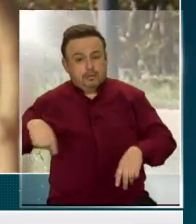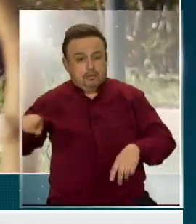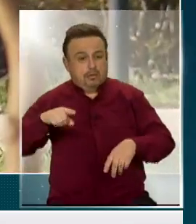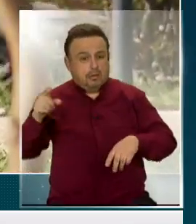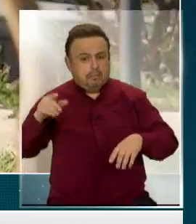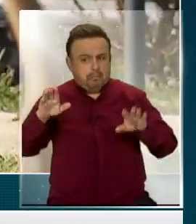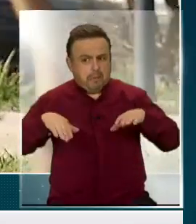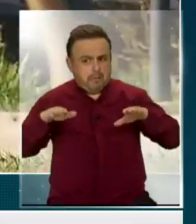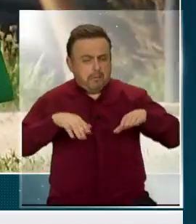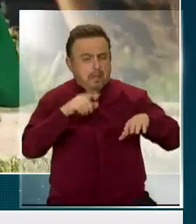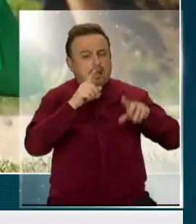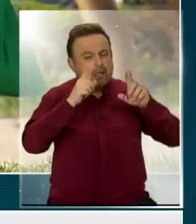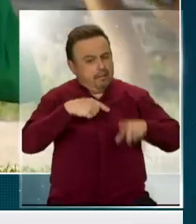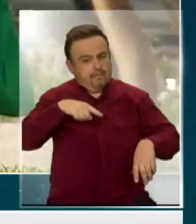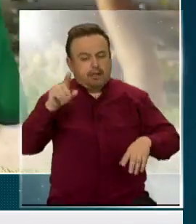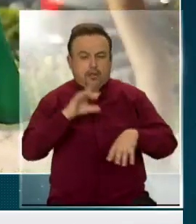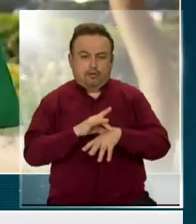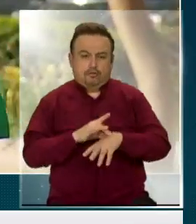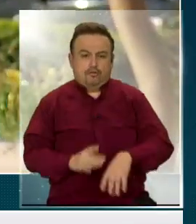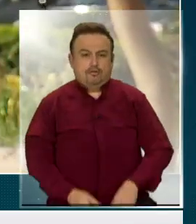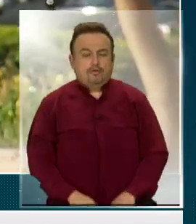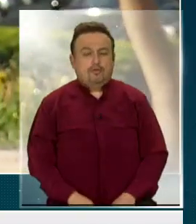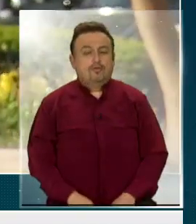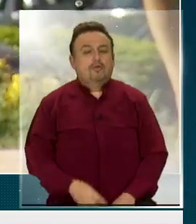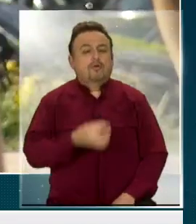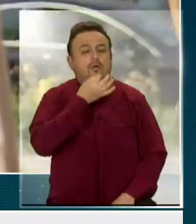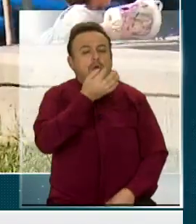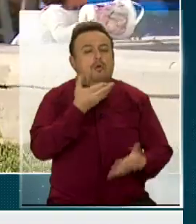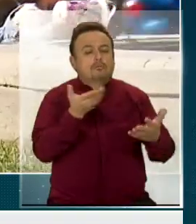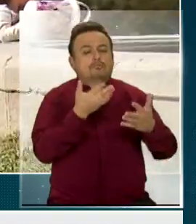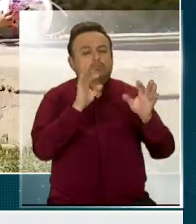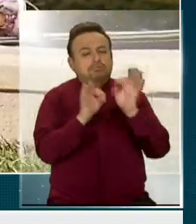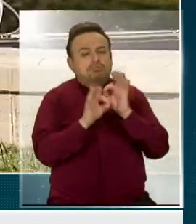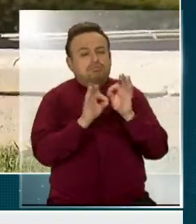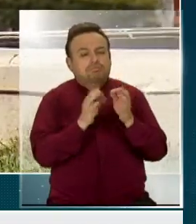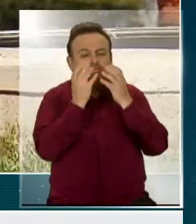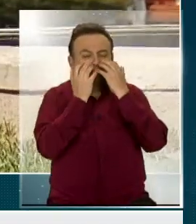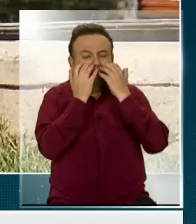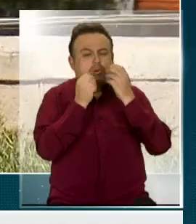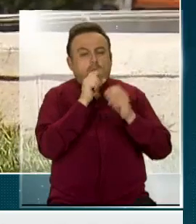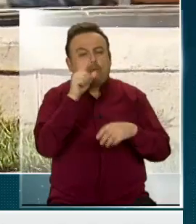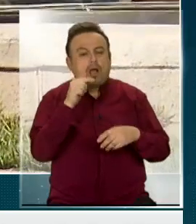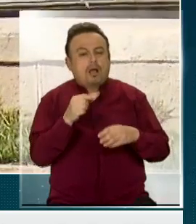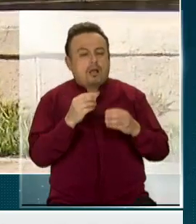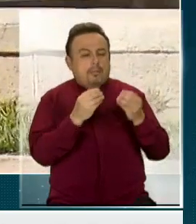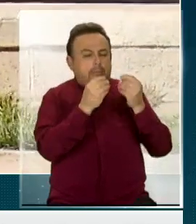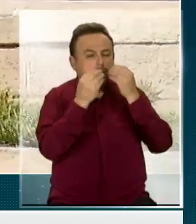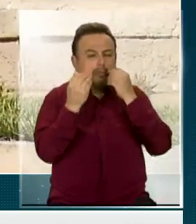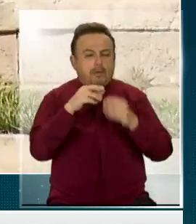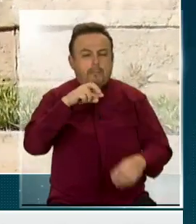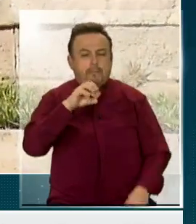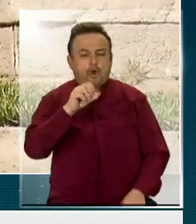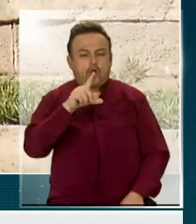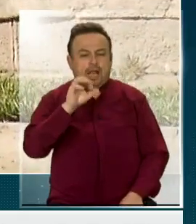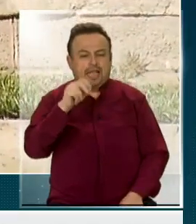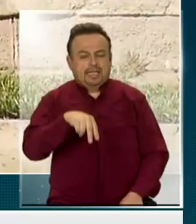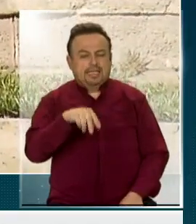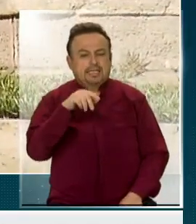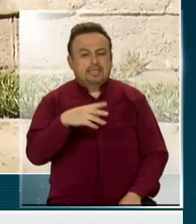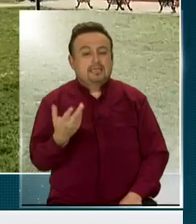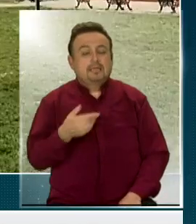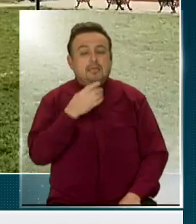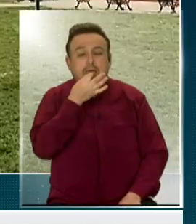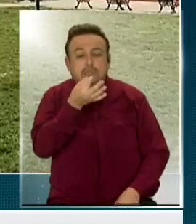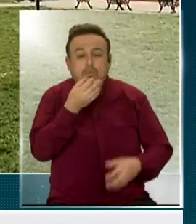cayendo simultáneo, debe consultar. Doctora, y las recomendaciones ya para los alérgicos, ¿cuáles son los polen que están dando vuelta en esta temporada? Y también